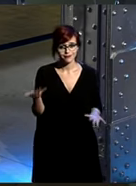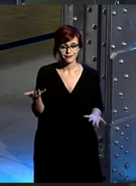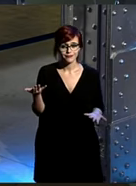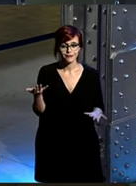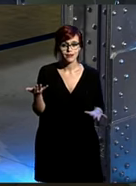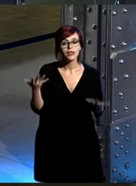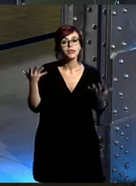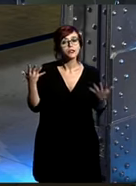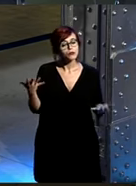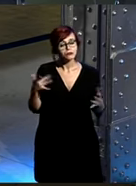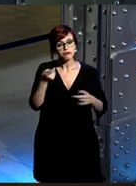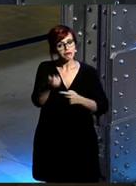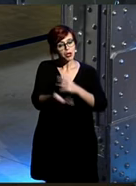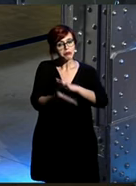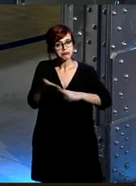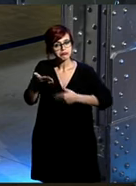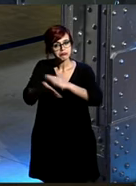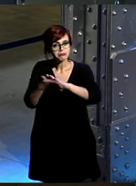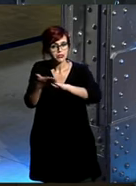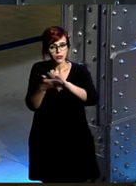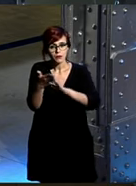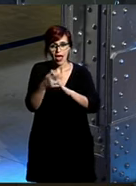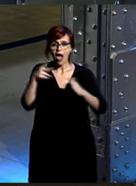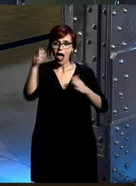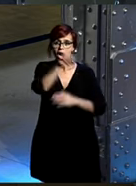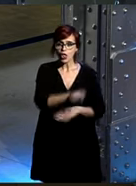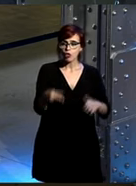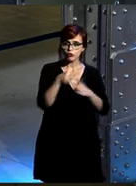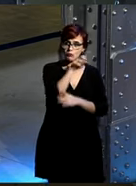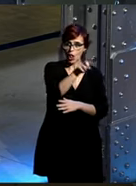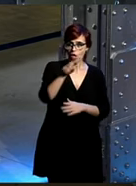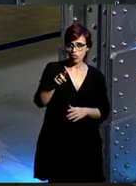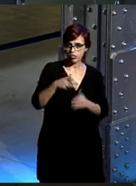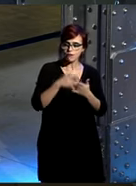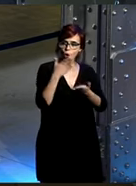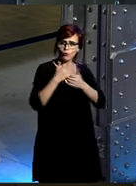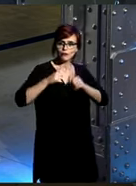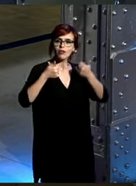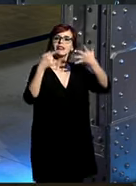eso bueno, pues se fue desarrollando del primer cuatrimestre del año 2011. Todo eso fue